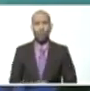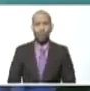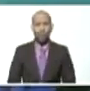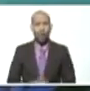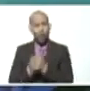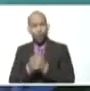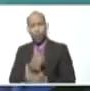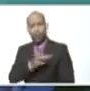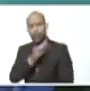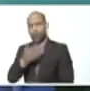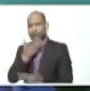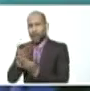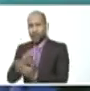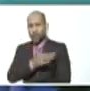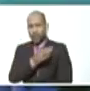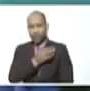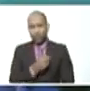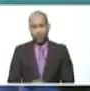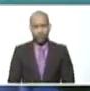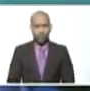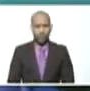Señor.